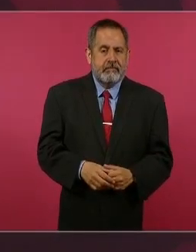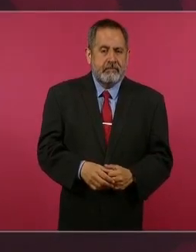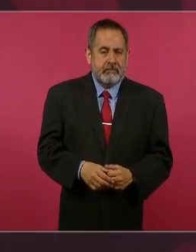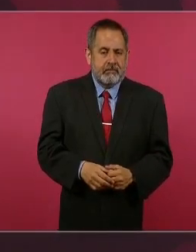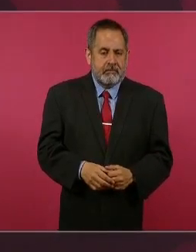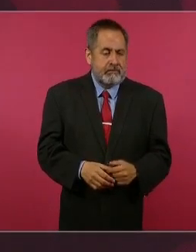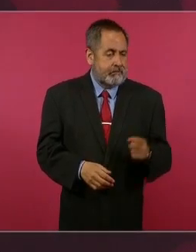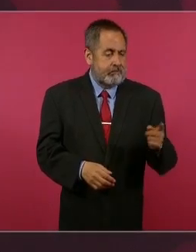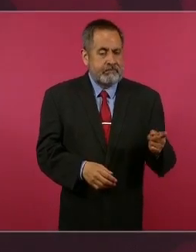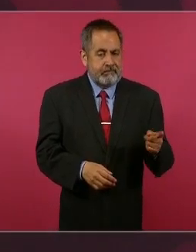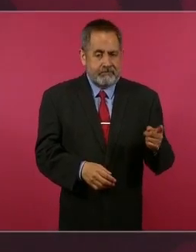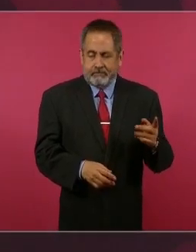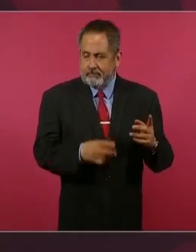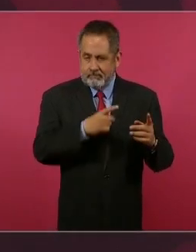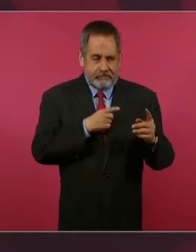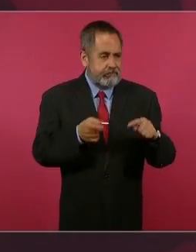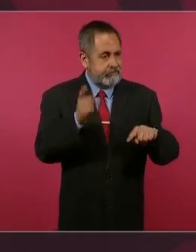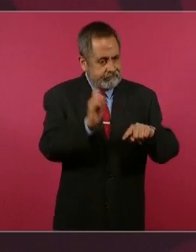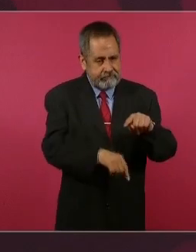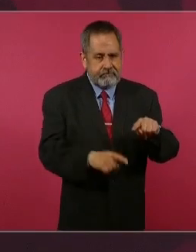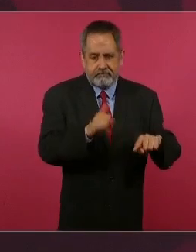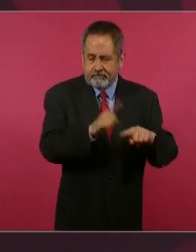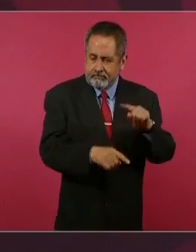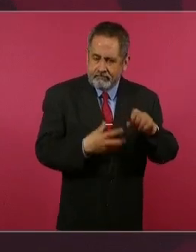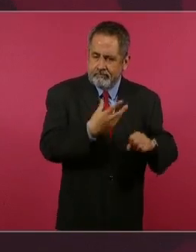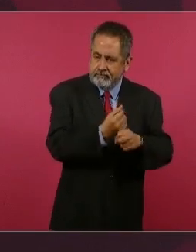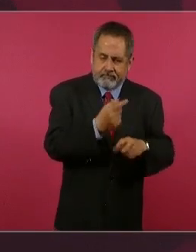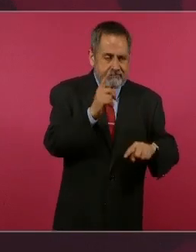se tiene que ir resolviendo,